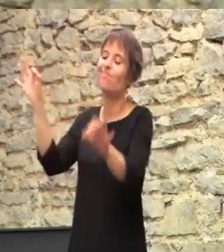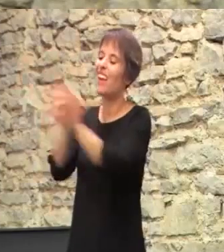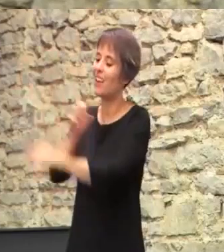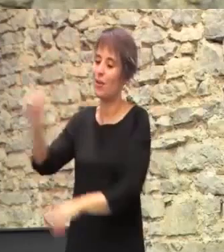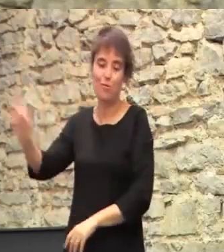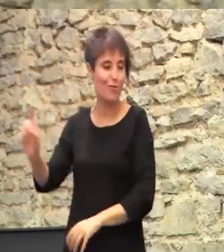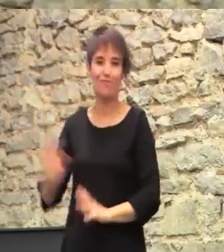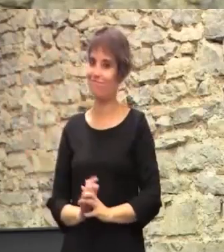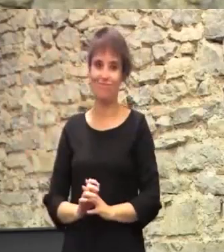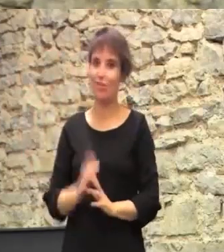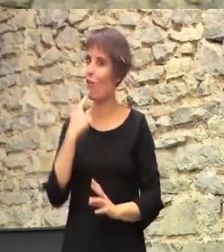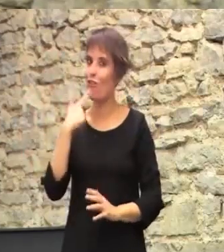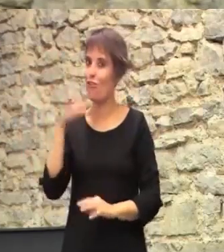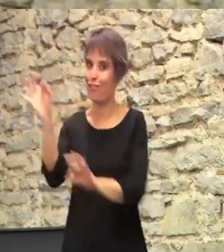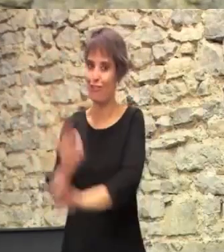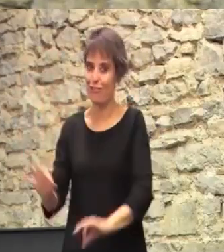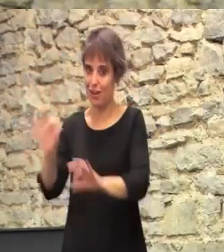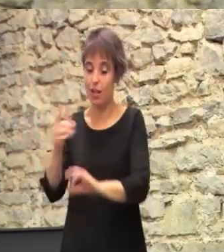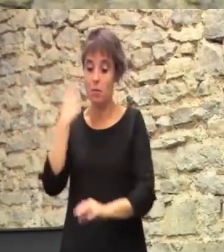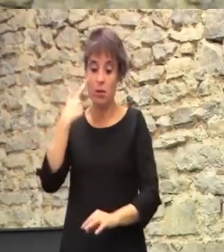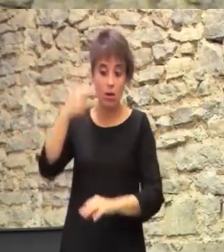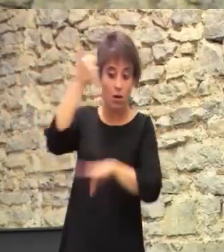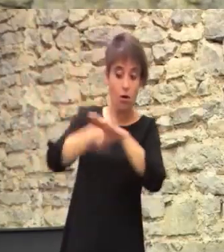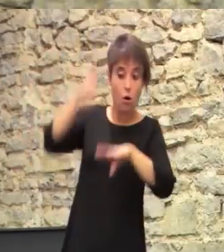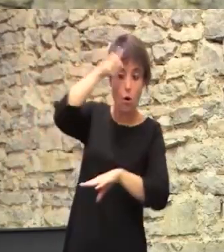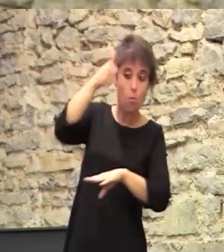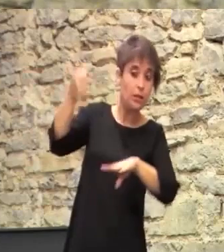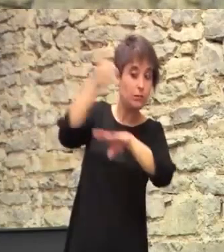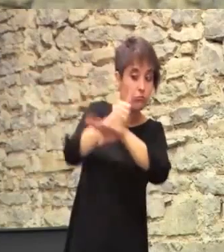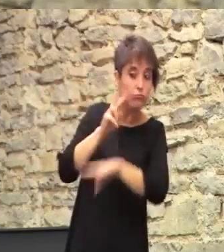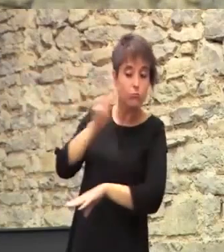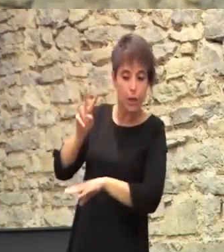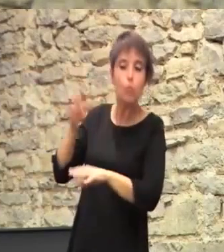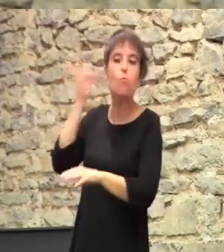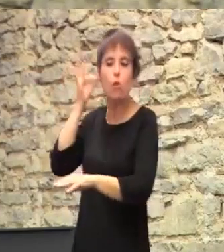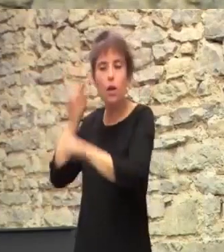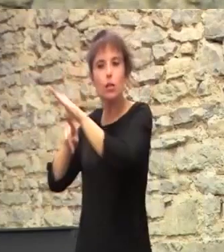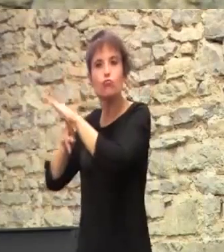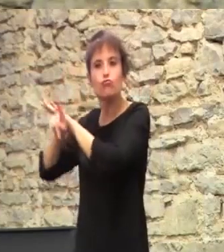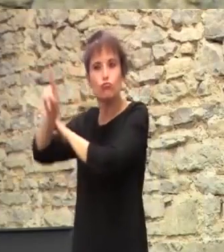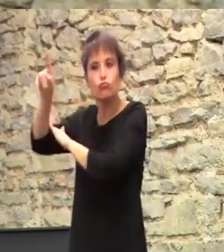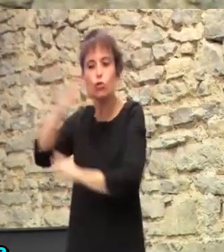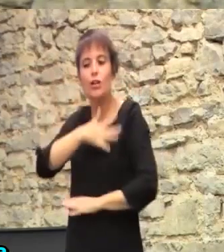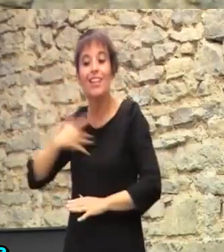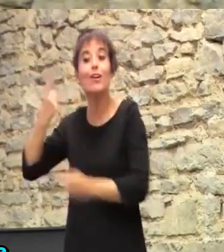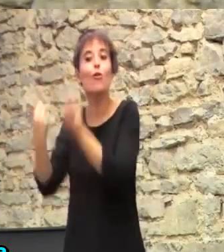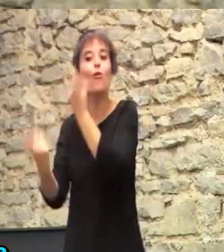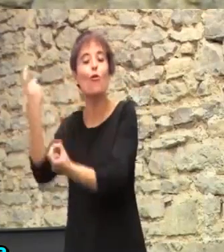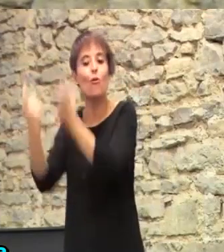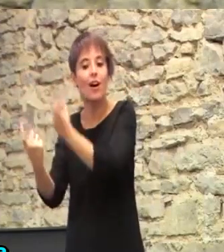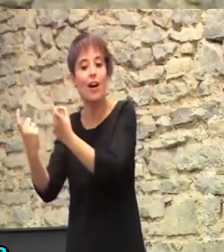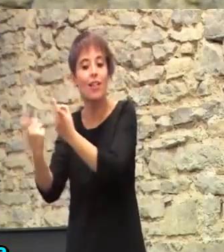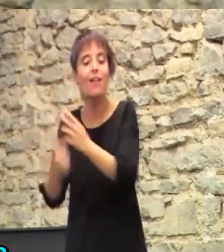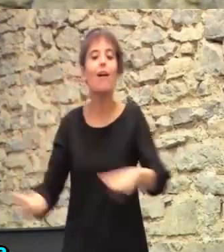al avance de muchas mujeres que salimos realmente a acceder a ser jugadoras el putt